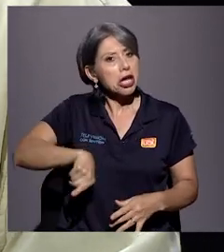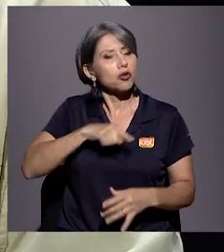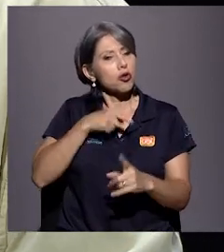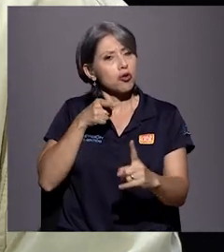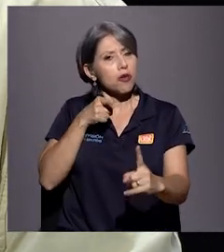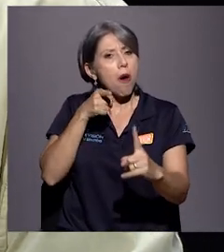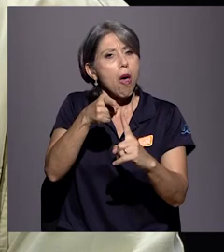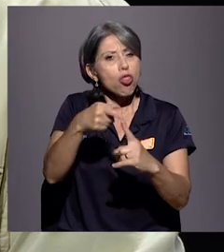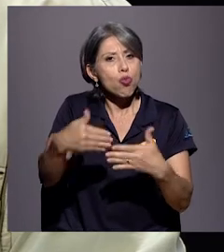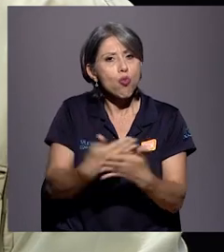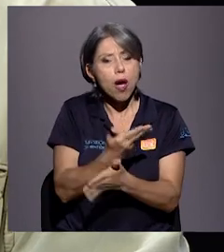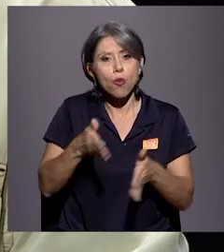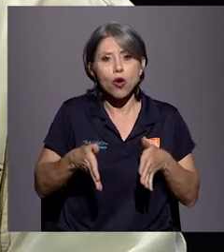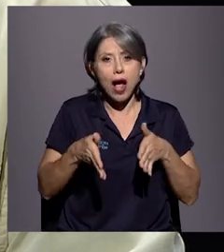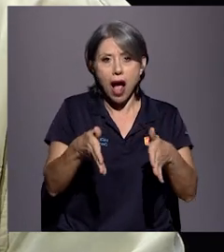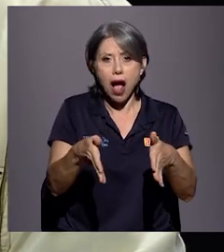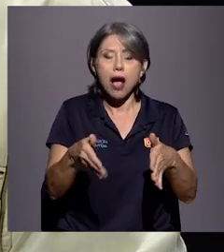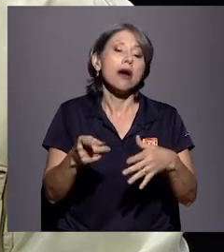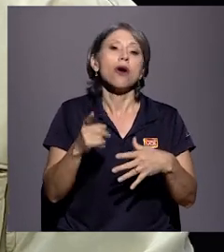nuevo, un camino que